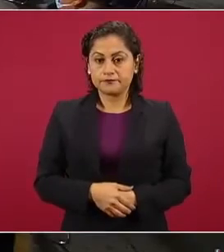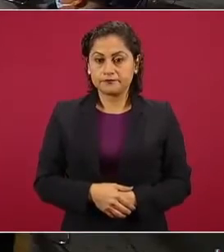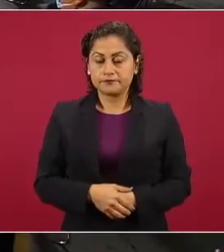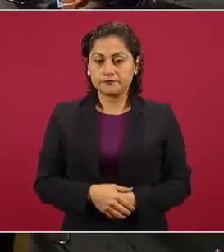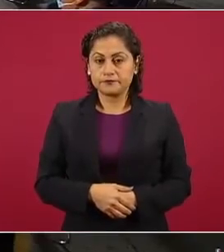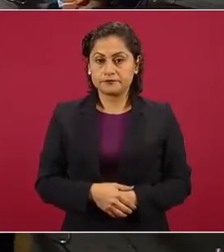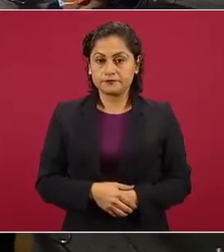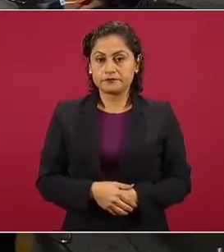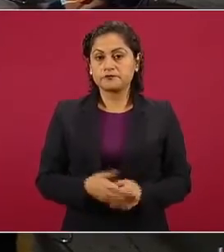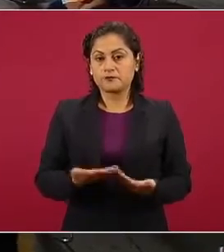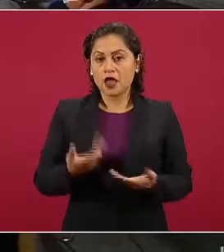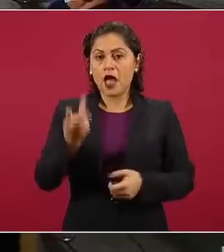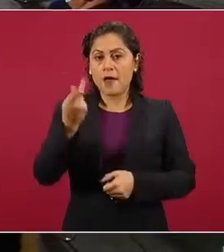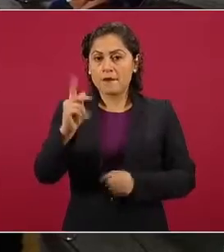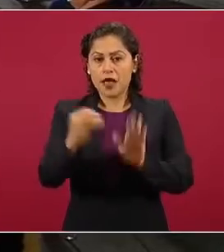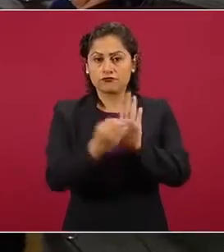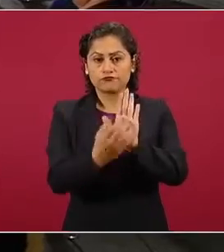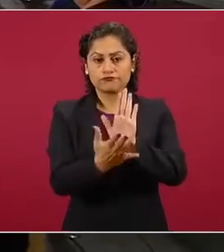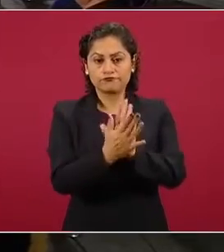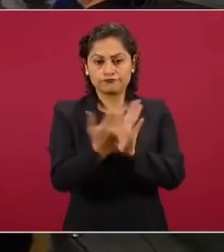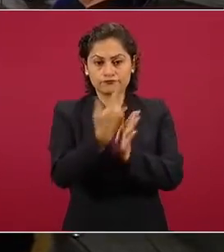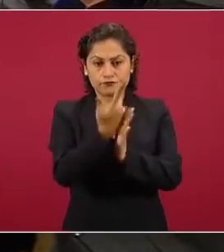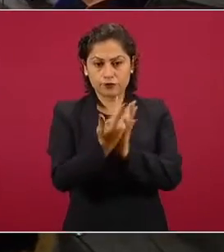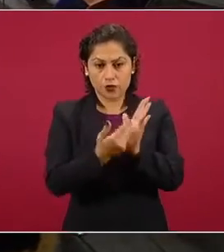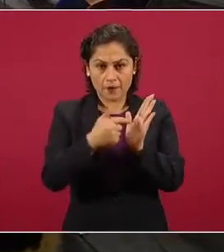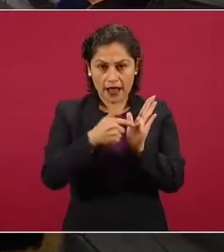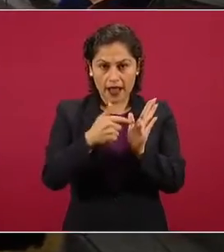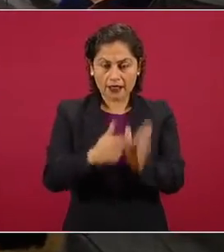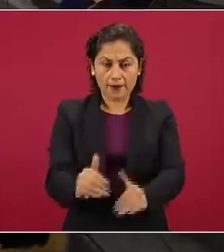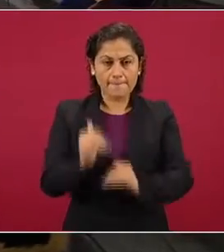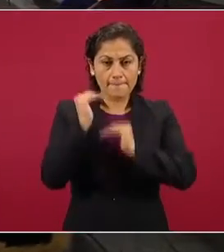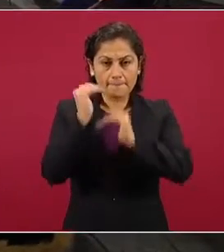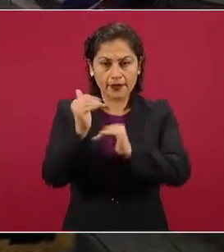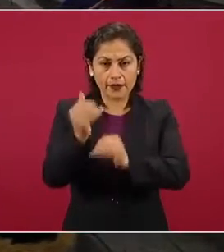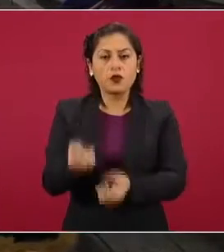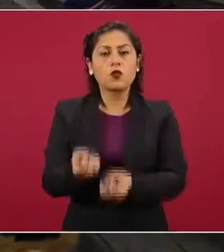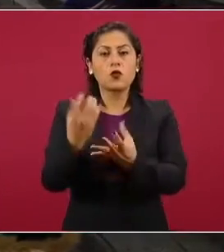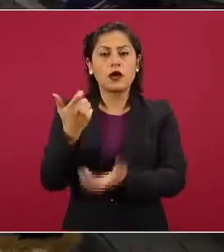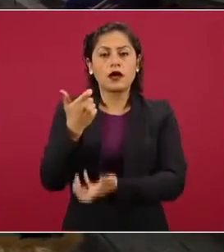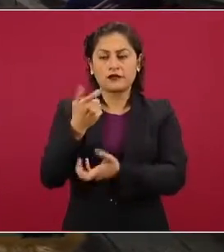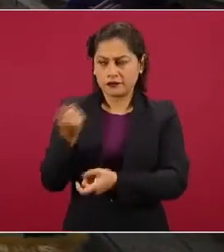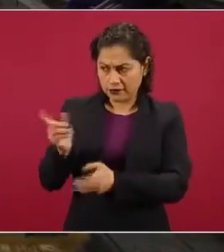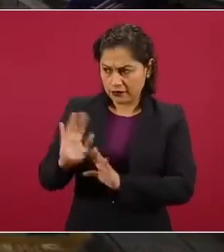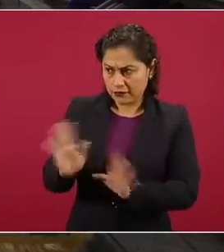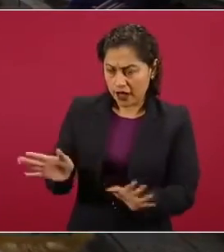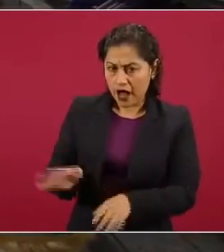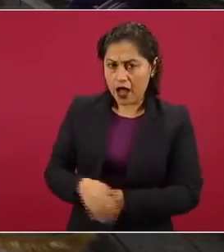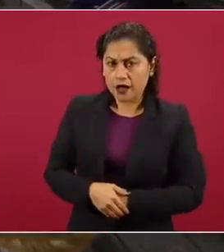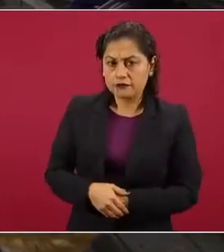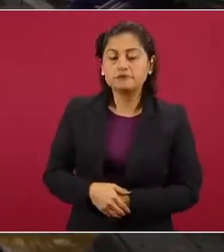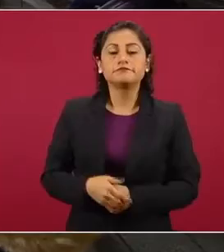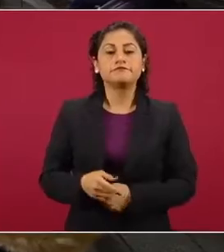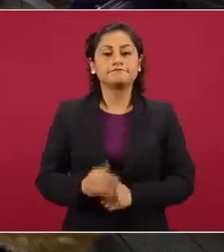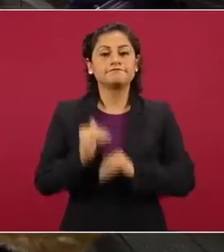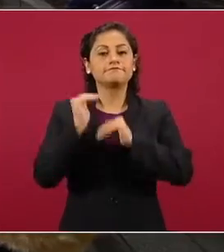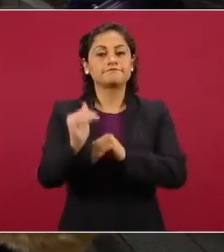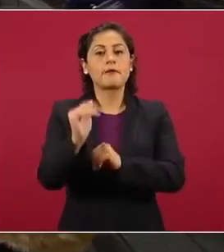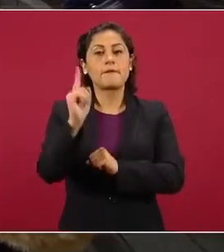un monto, no sé si ya lo definieron, fiscal. Son $1,000.